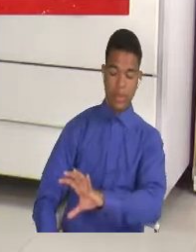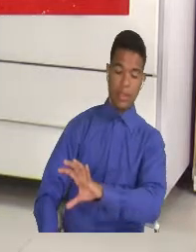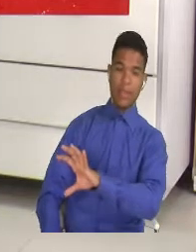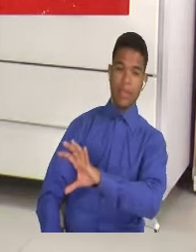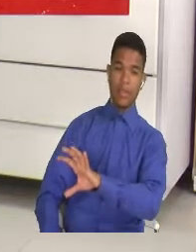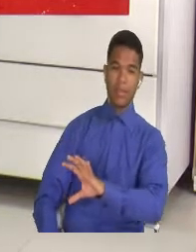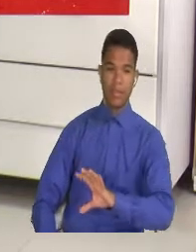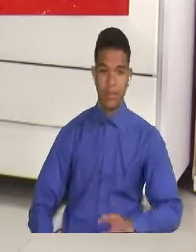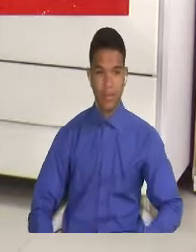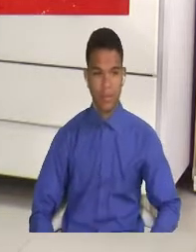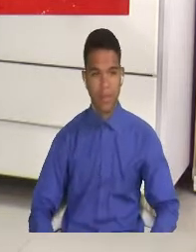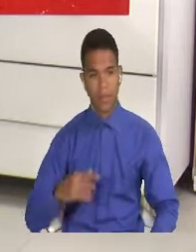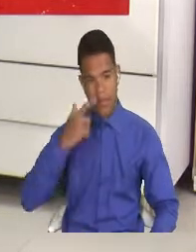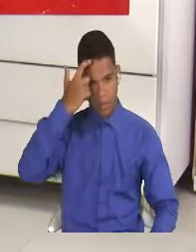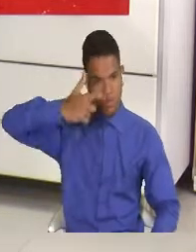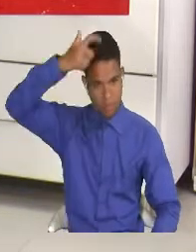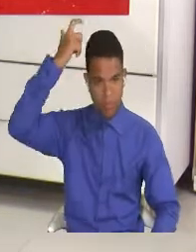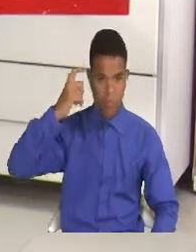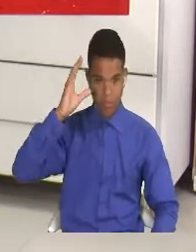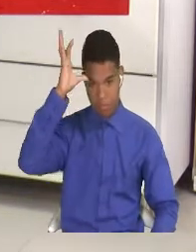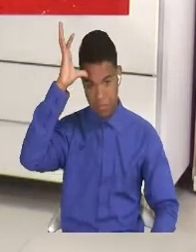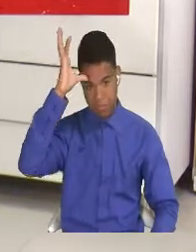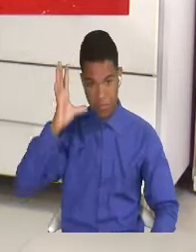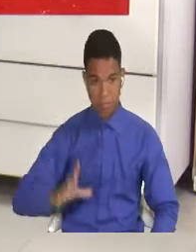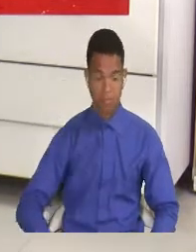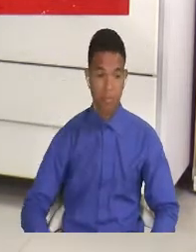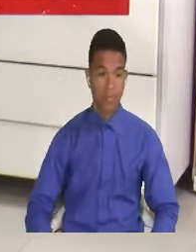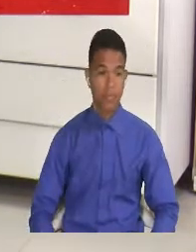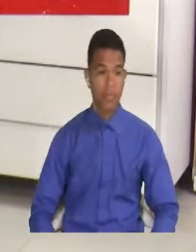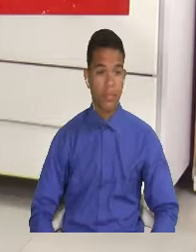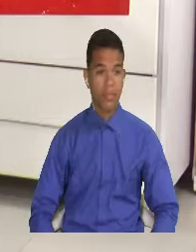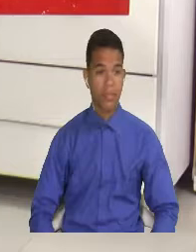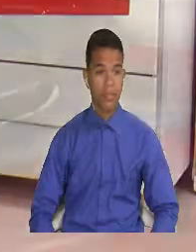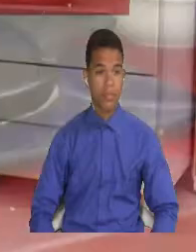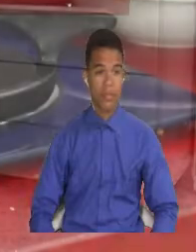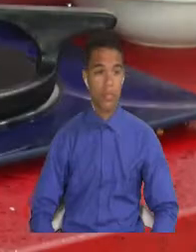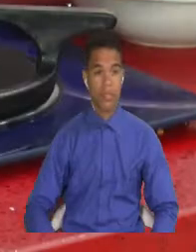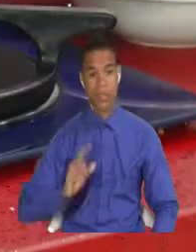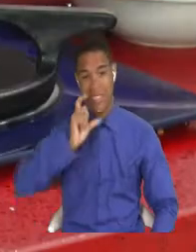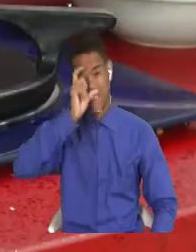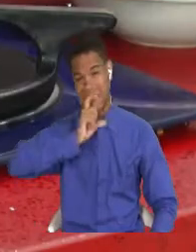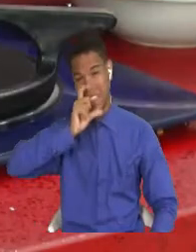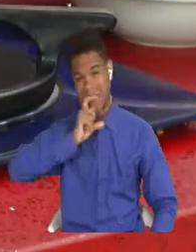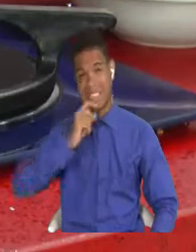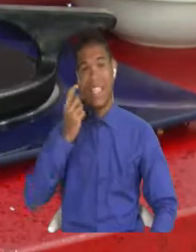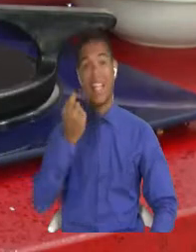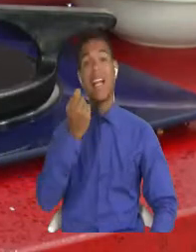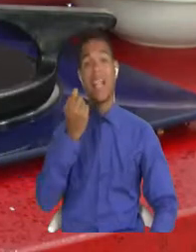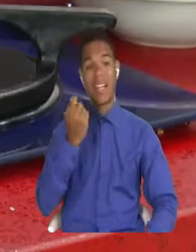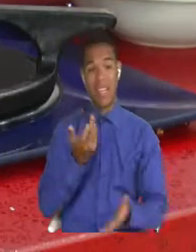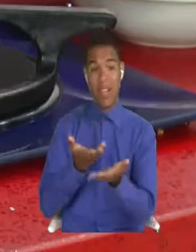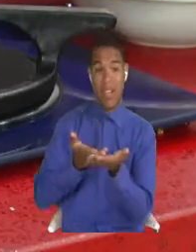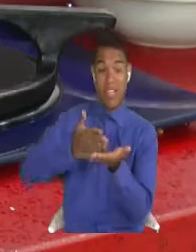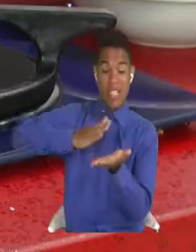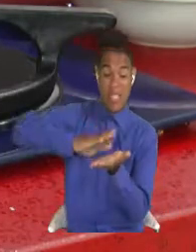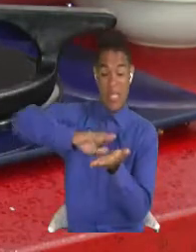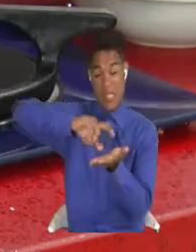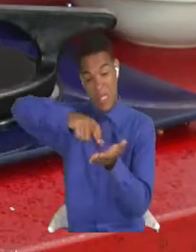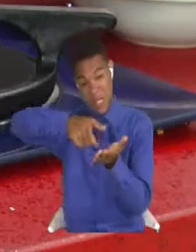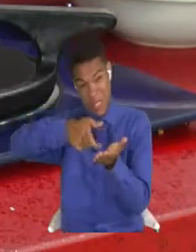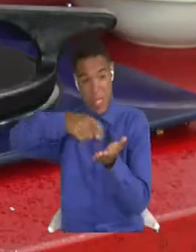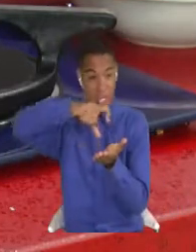¿Listo? Toma, te regalo las pinzas. Pues listo. No, es que tocineta es tocineta y a la tocineta hay que tenerle su respeto. Sí, claro. Siempre cuando sea frita,